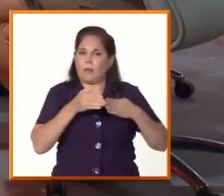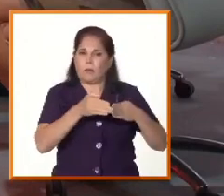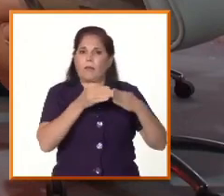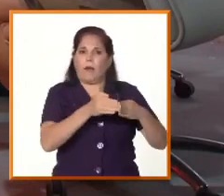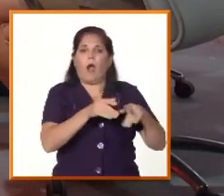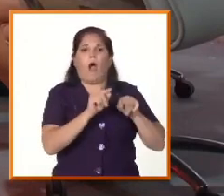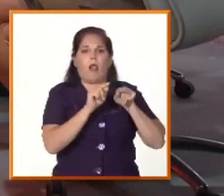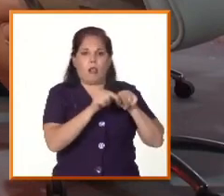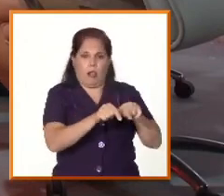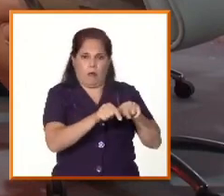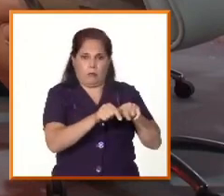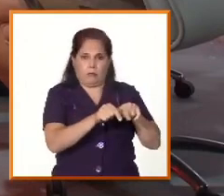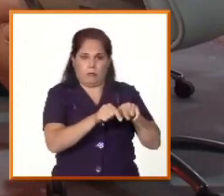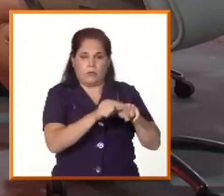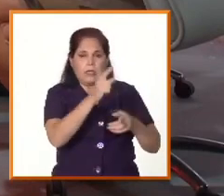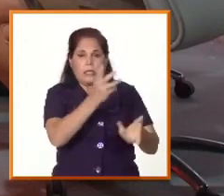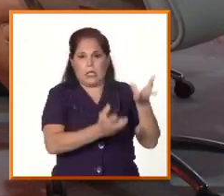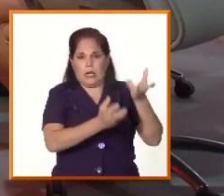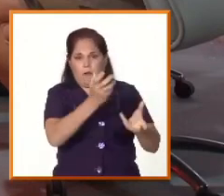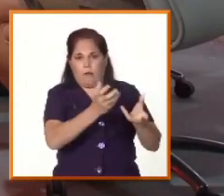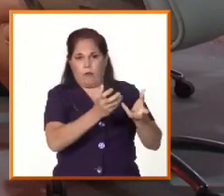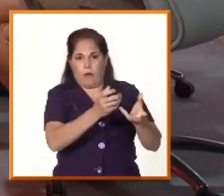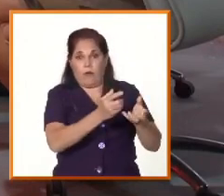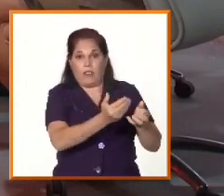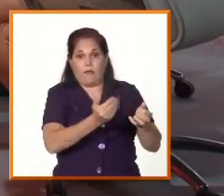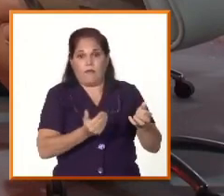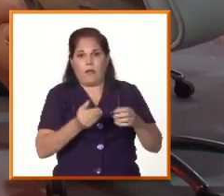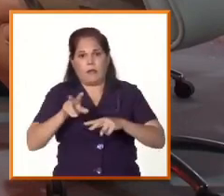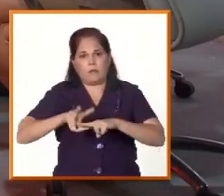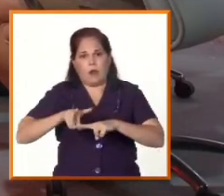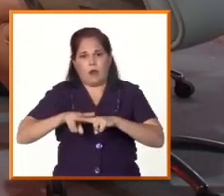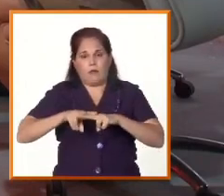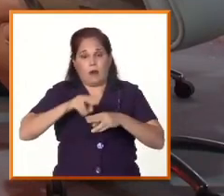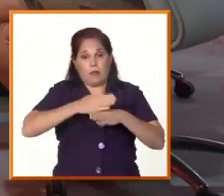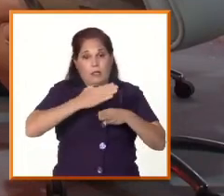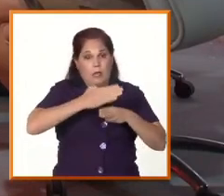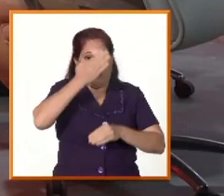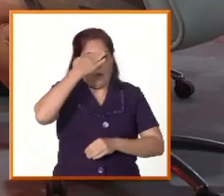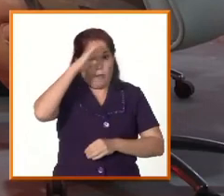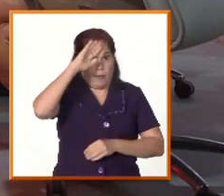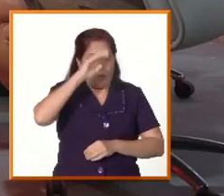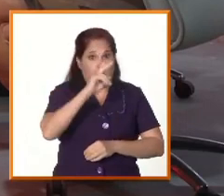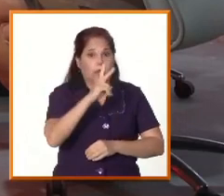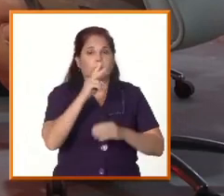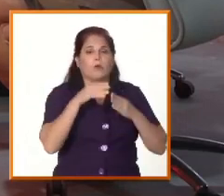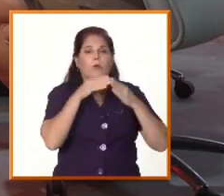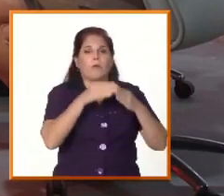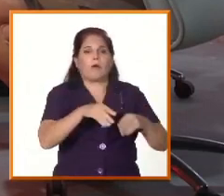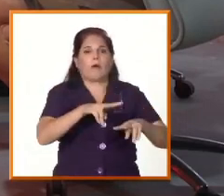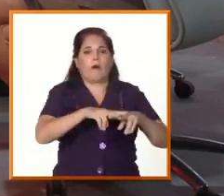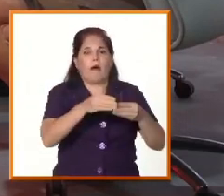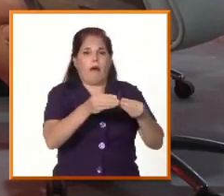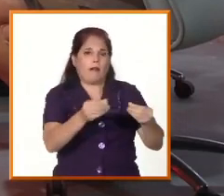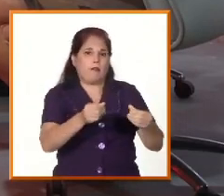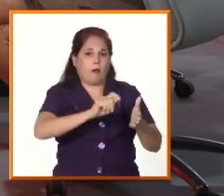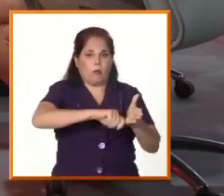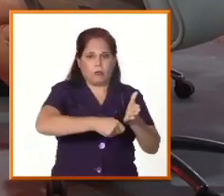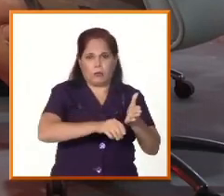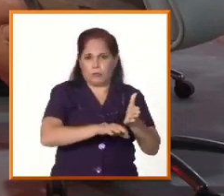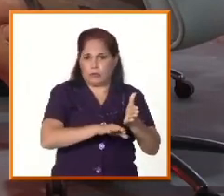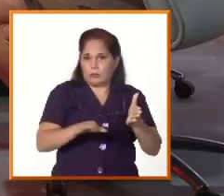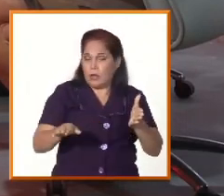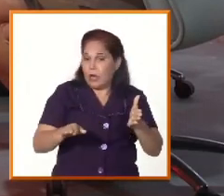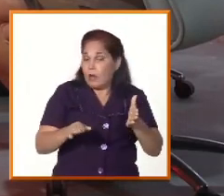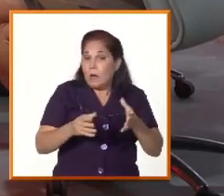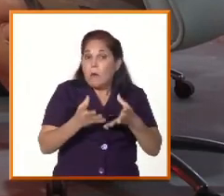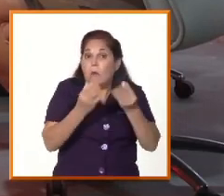hoy un banco que está terminó sin fuego hoy y viene para la Habana el banco que está en Santiago de Cuba hay dos bancos de harina de trigo contra no